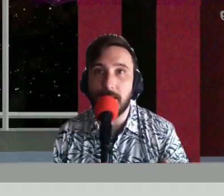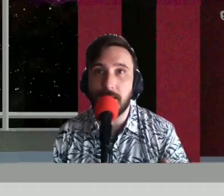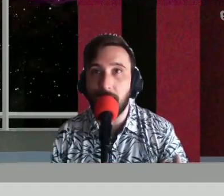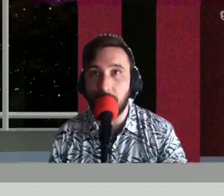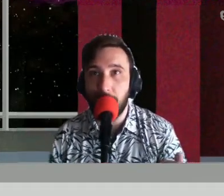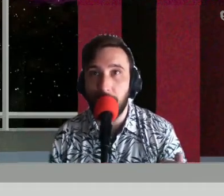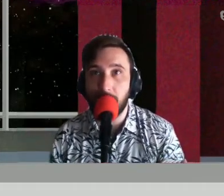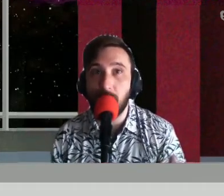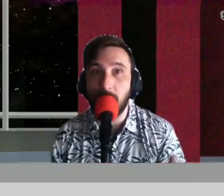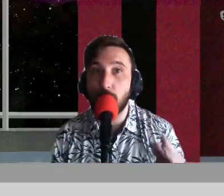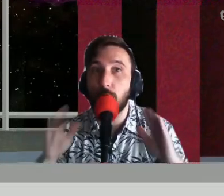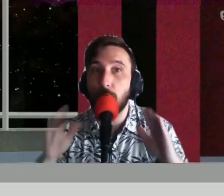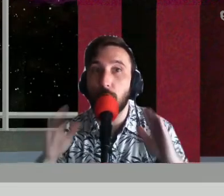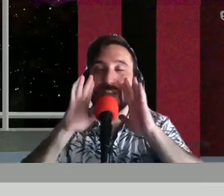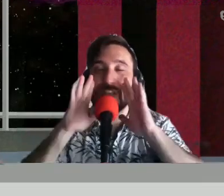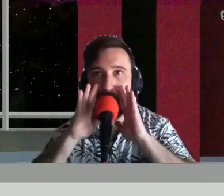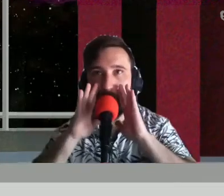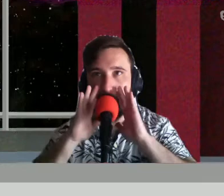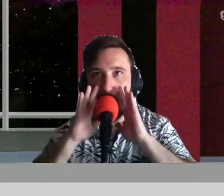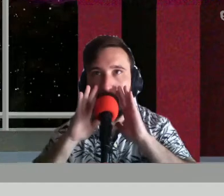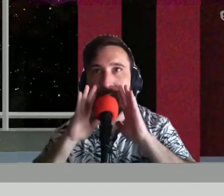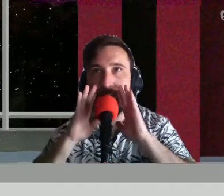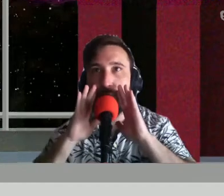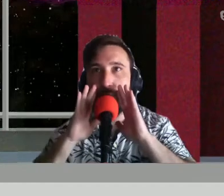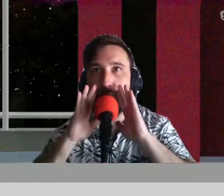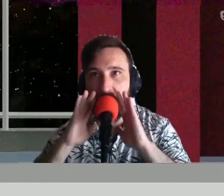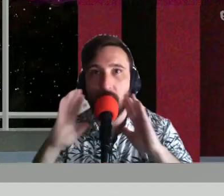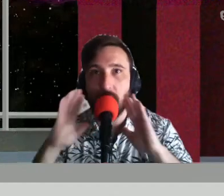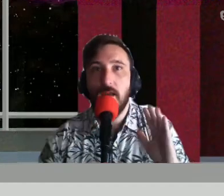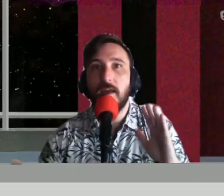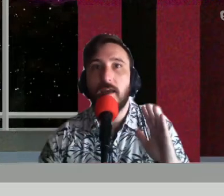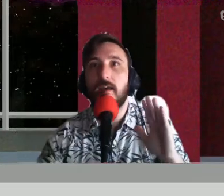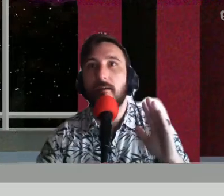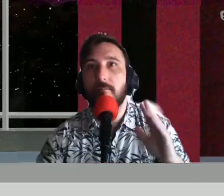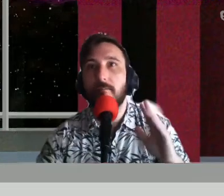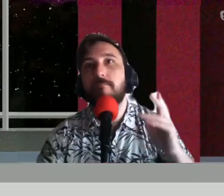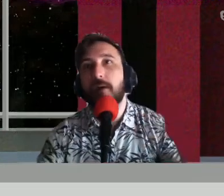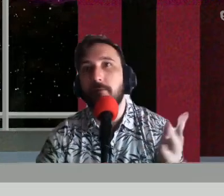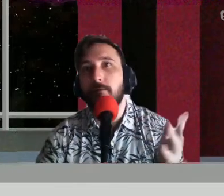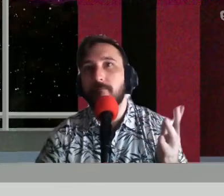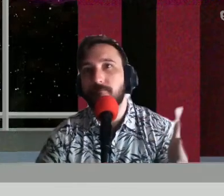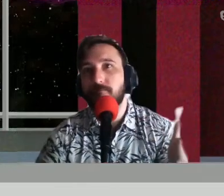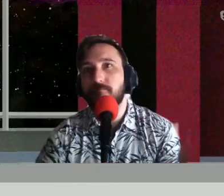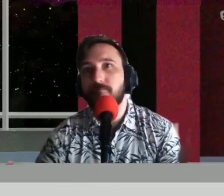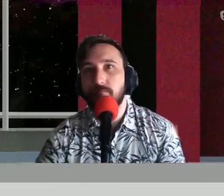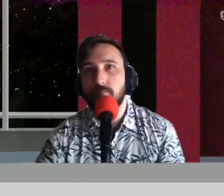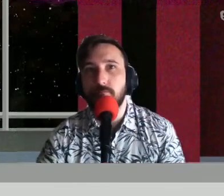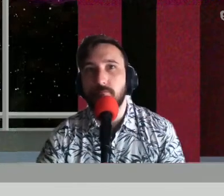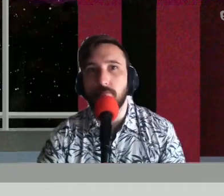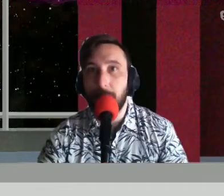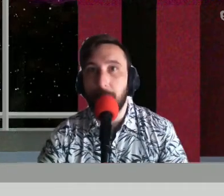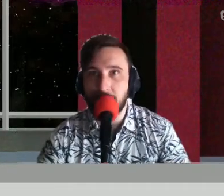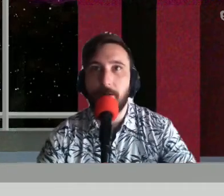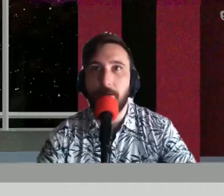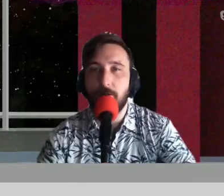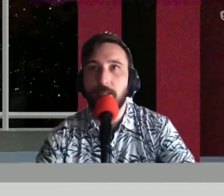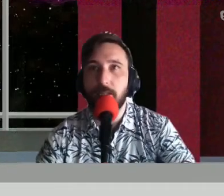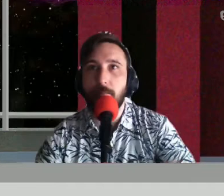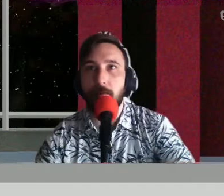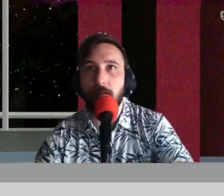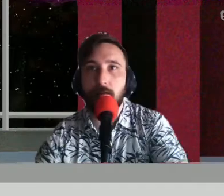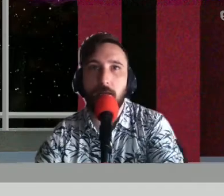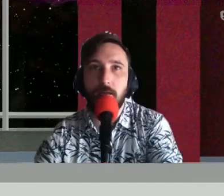seis meses con clases suspendidas ahí empieza el verano efectivamente amiga empieza